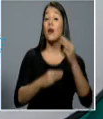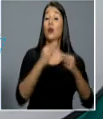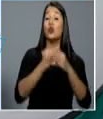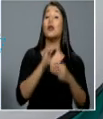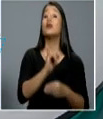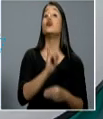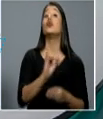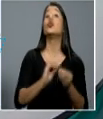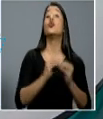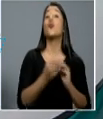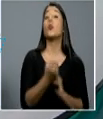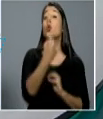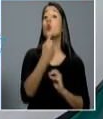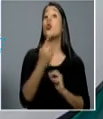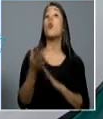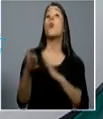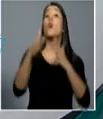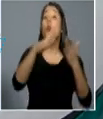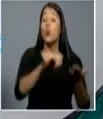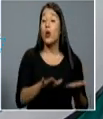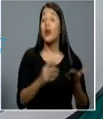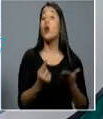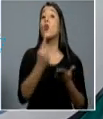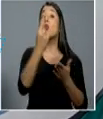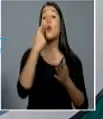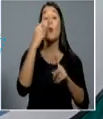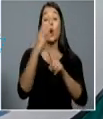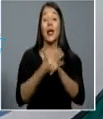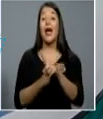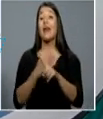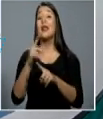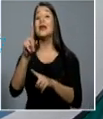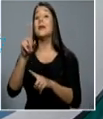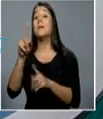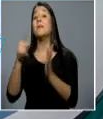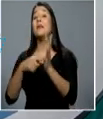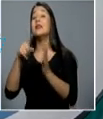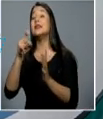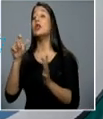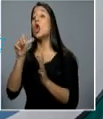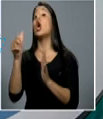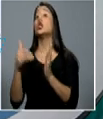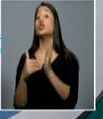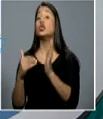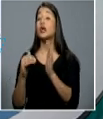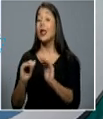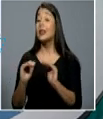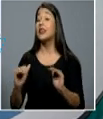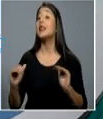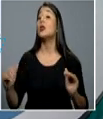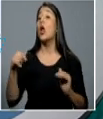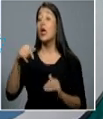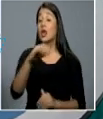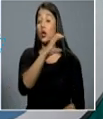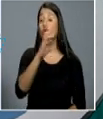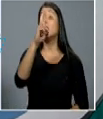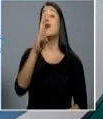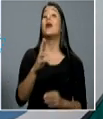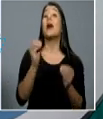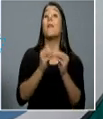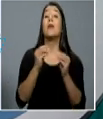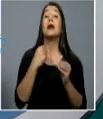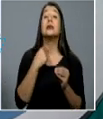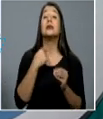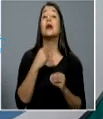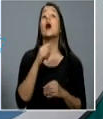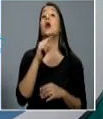el número 1, muere 1 de cada 1.111 niños. Y en Costa Rica, que estamos hablando que es una de las tasas más bajas de Centroamérica,